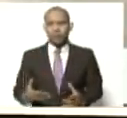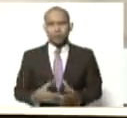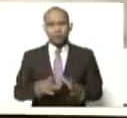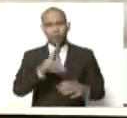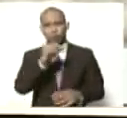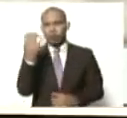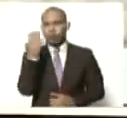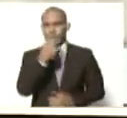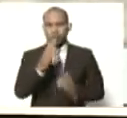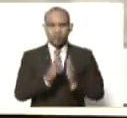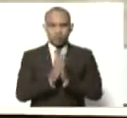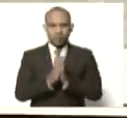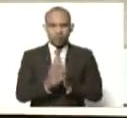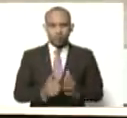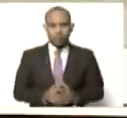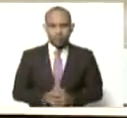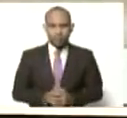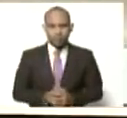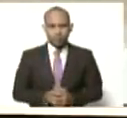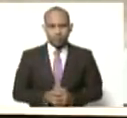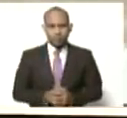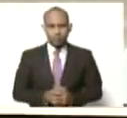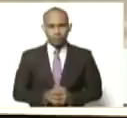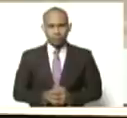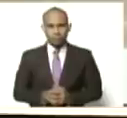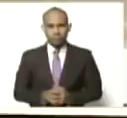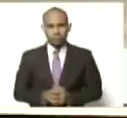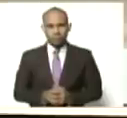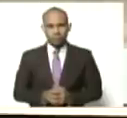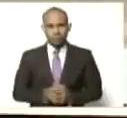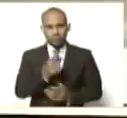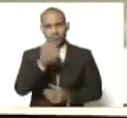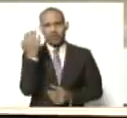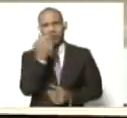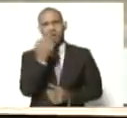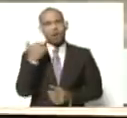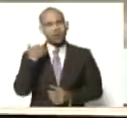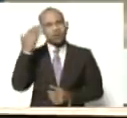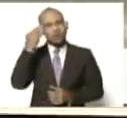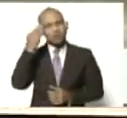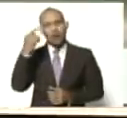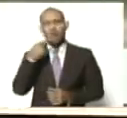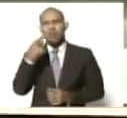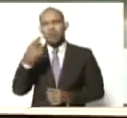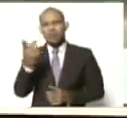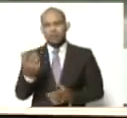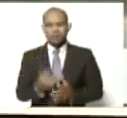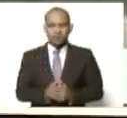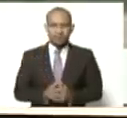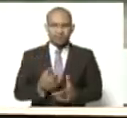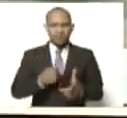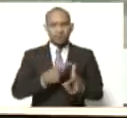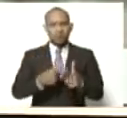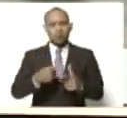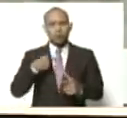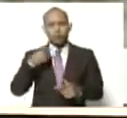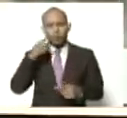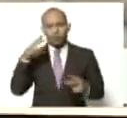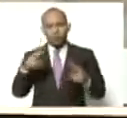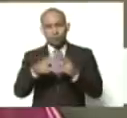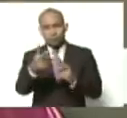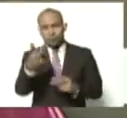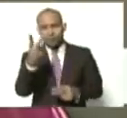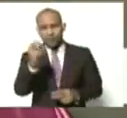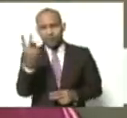rías. Edinson se ríe porque sabe que yo lo iba a decir, ¿no? Yo conocí a Edinson, era muy jovencito, hace casi 20